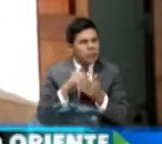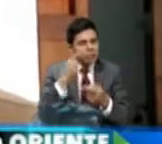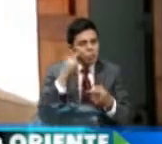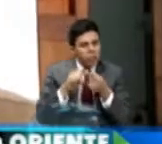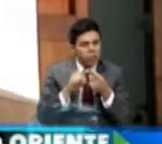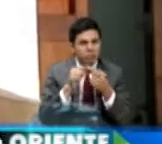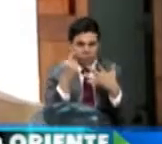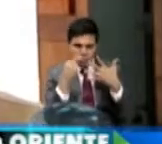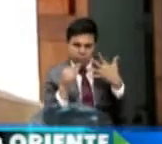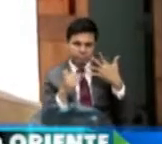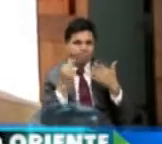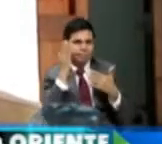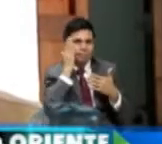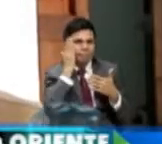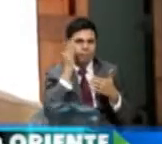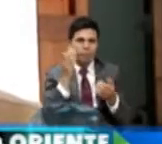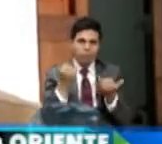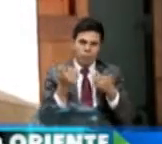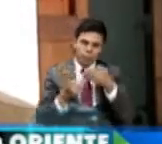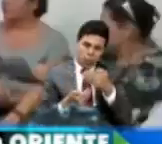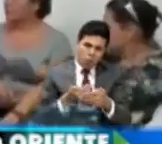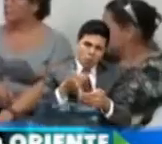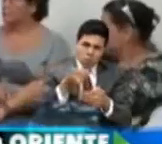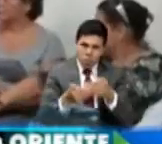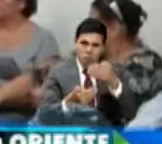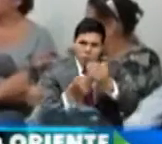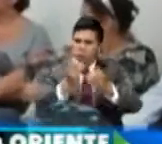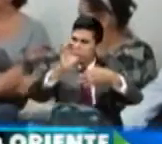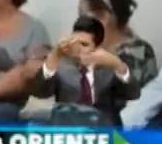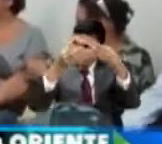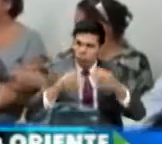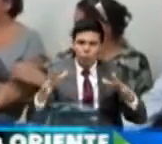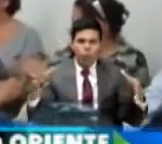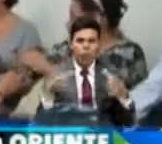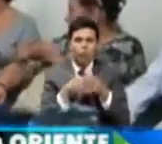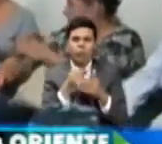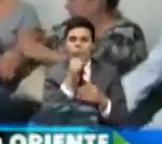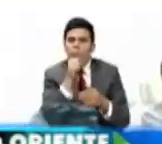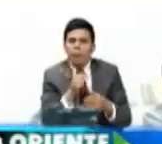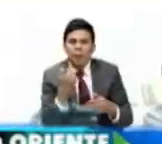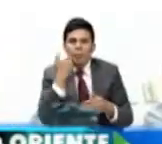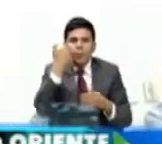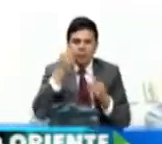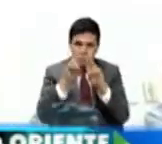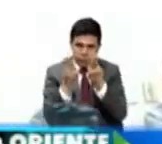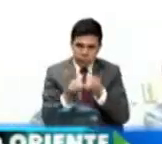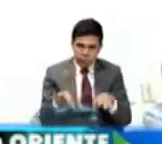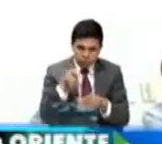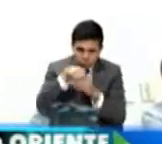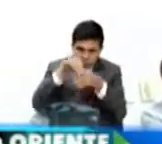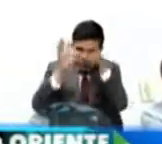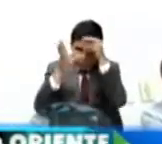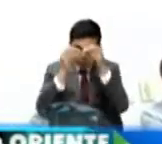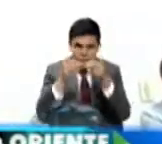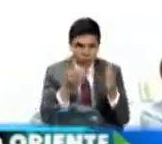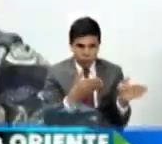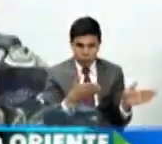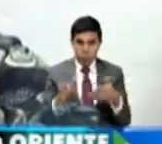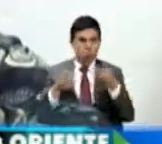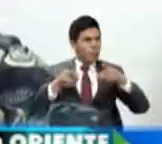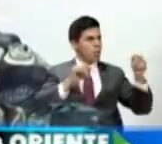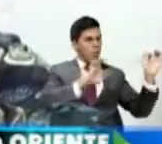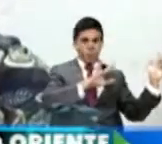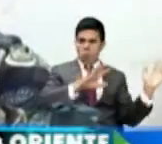y pues poco a poco ir conformando también el grupo de adultos mayores en la web. La nueva acogida que ha tenido este